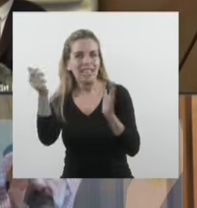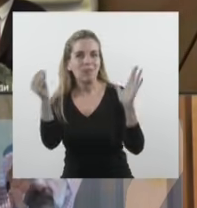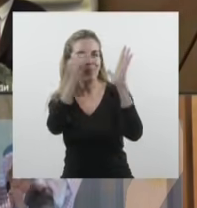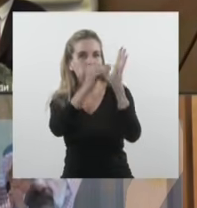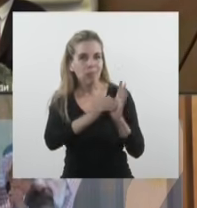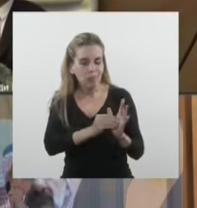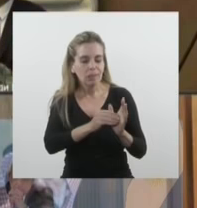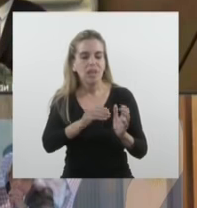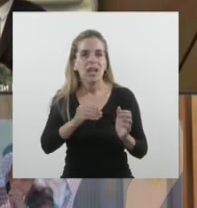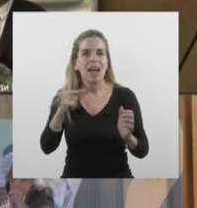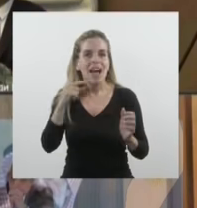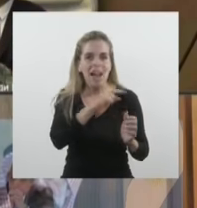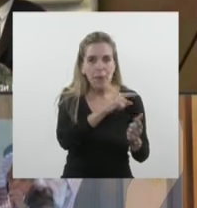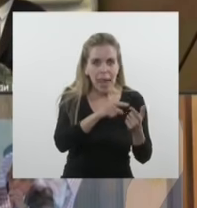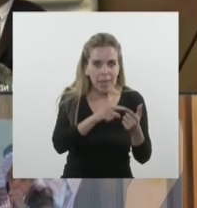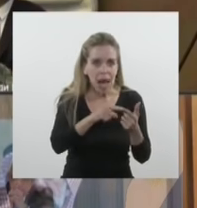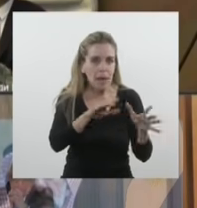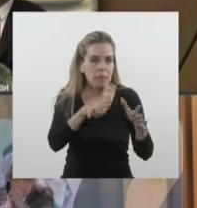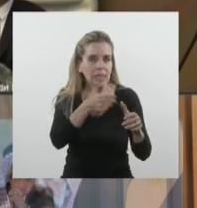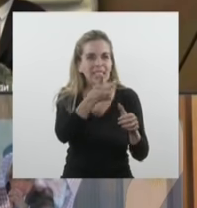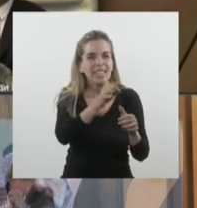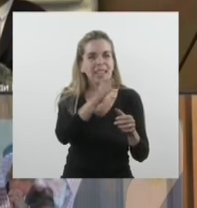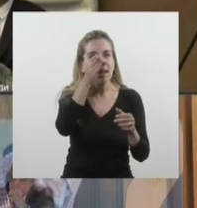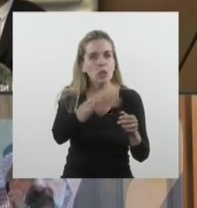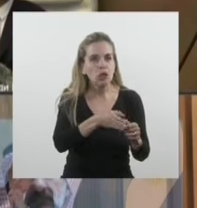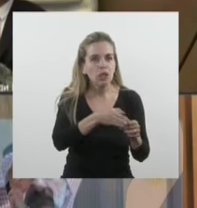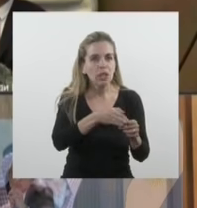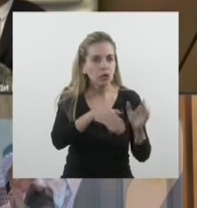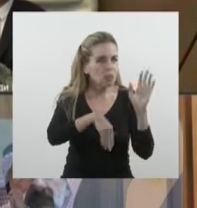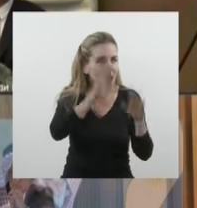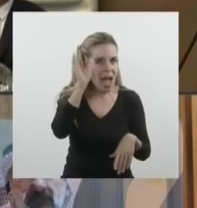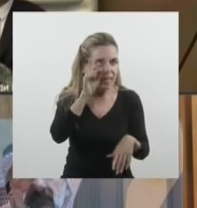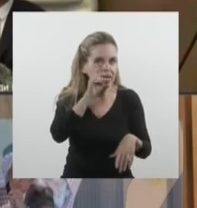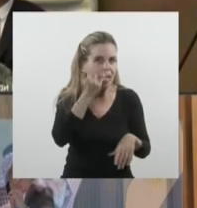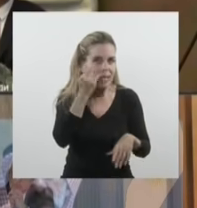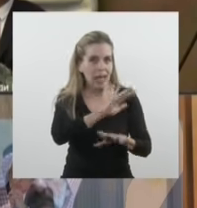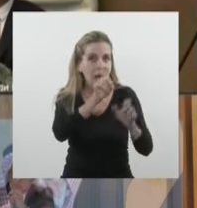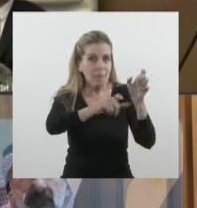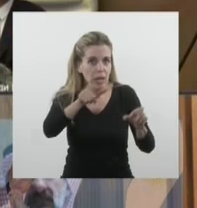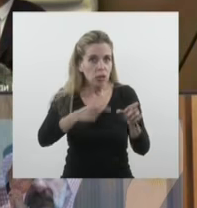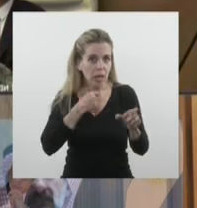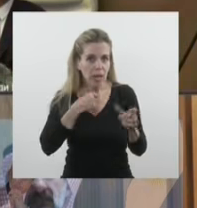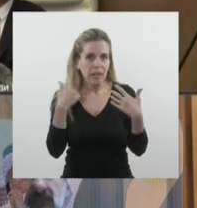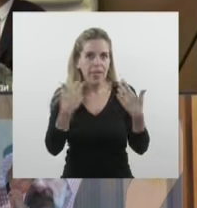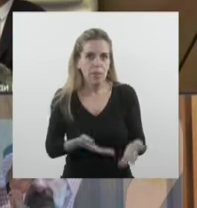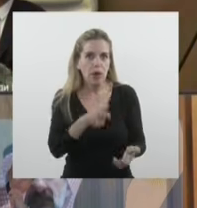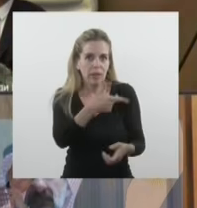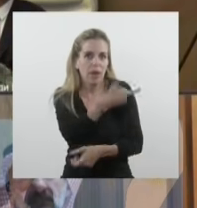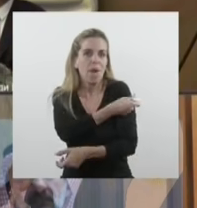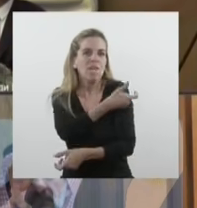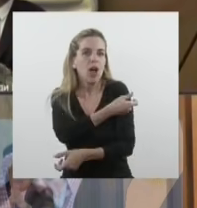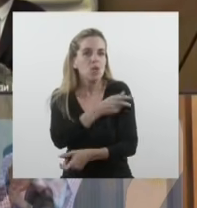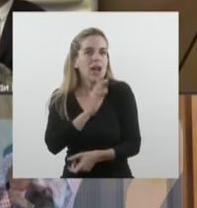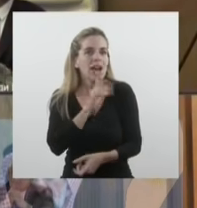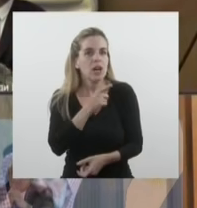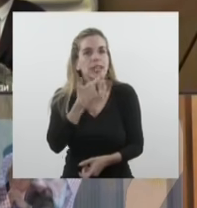alemania más del 60% de alemanes están dispuestos a ser vacunados con el